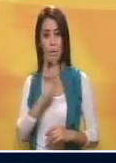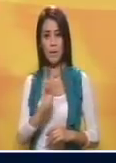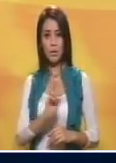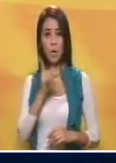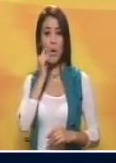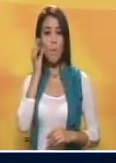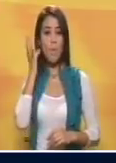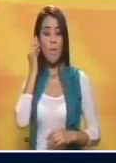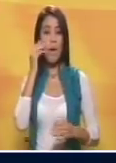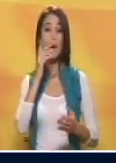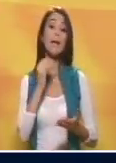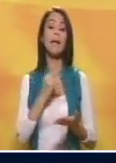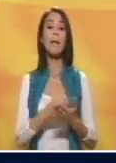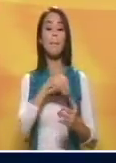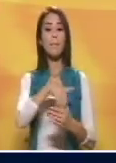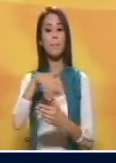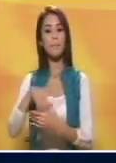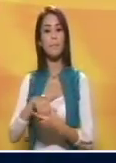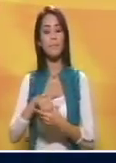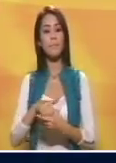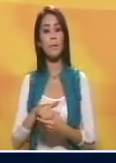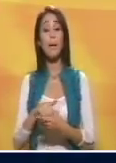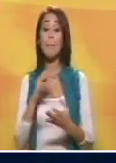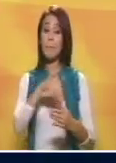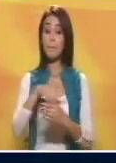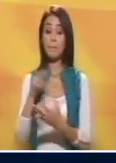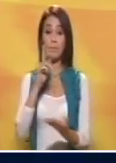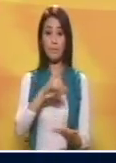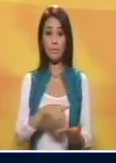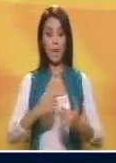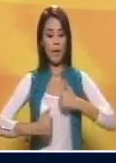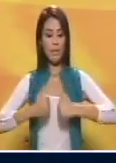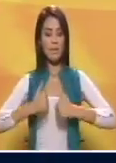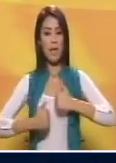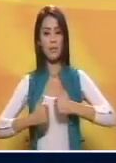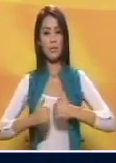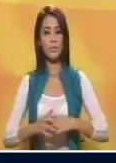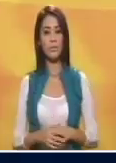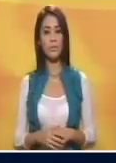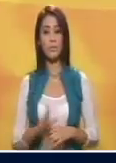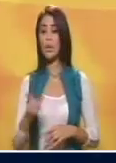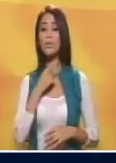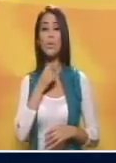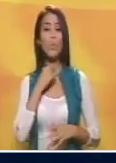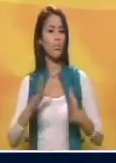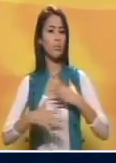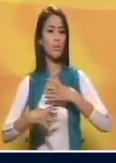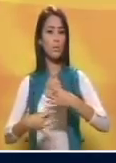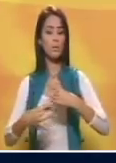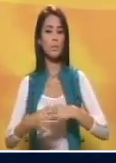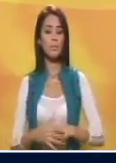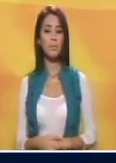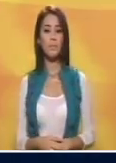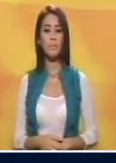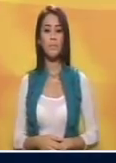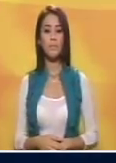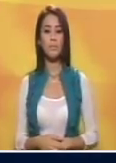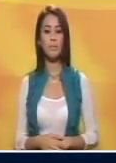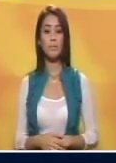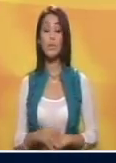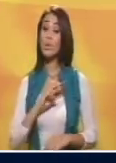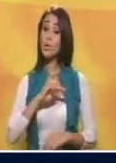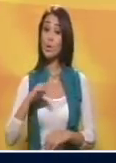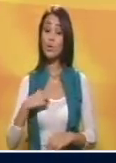venezolanos, electoras y electores, para que puedan votar por sus candidatos y candidatas de su preferencia. Es decir, nosotros